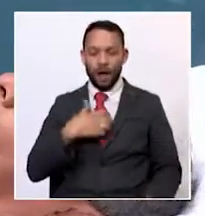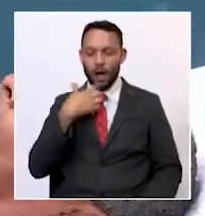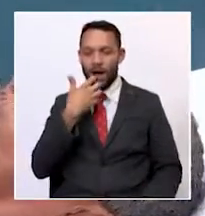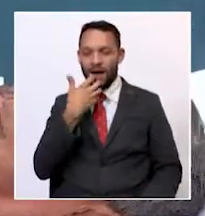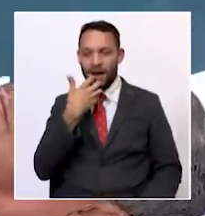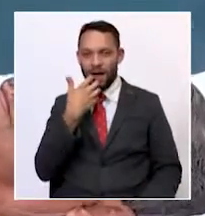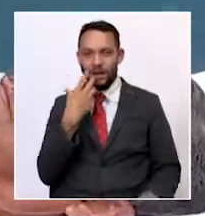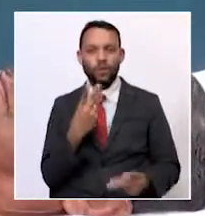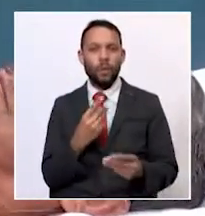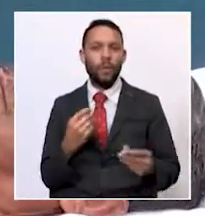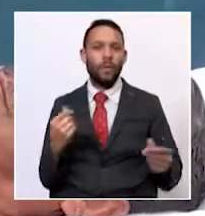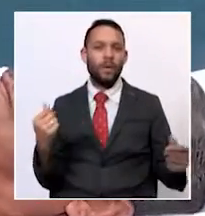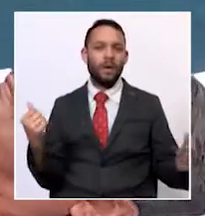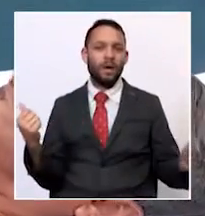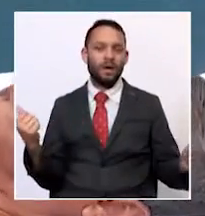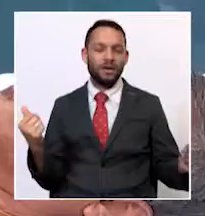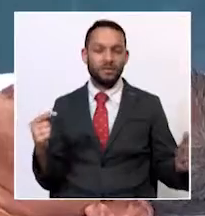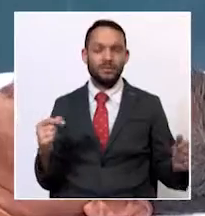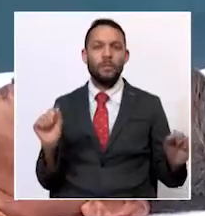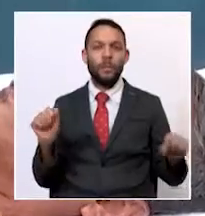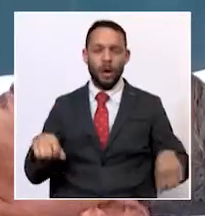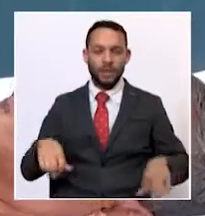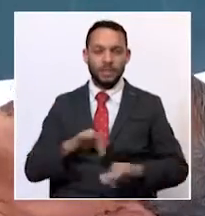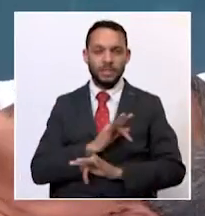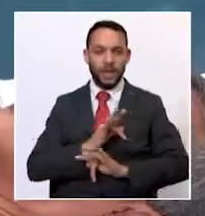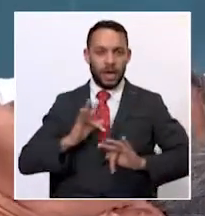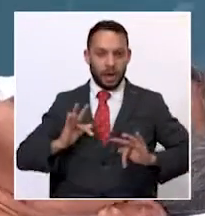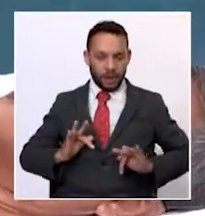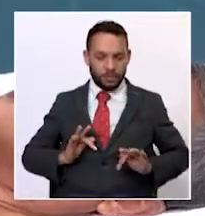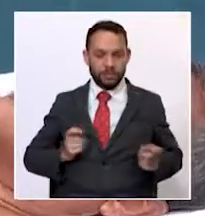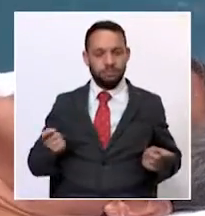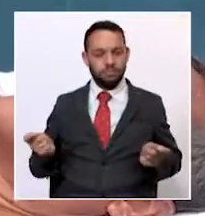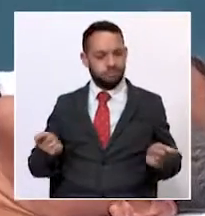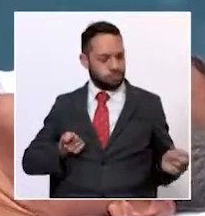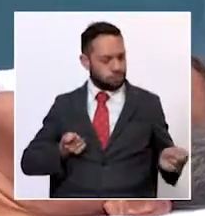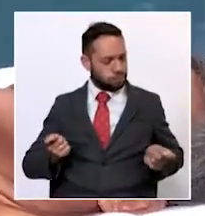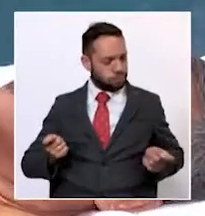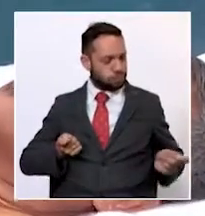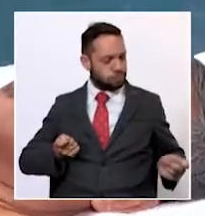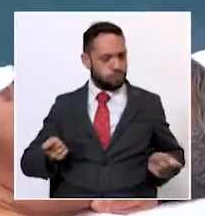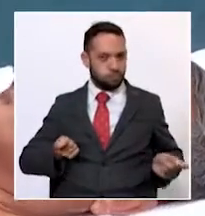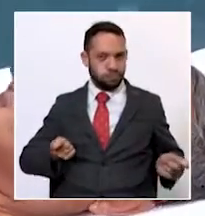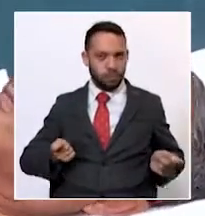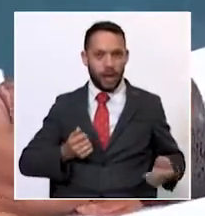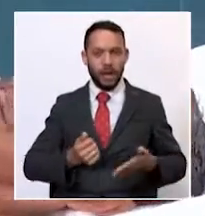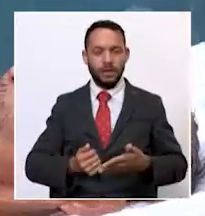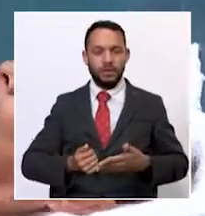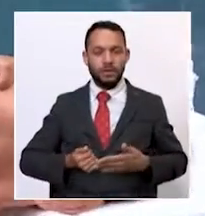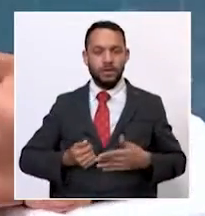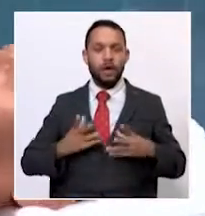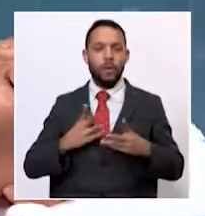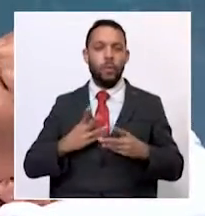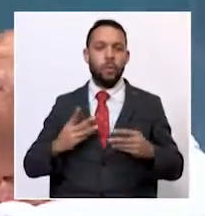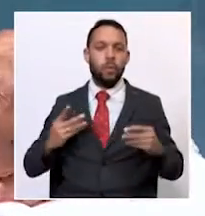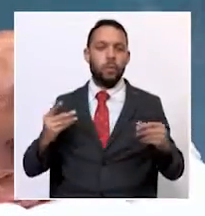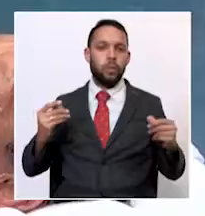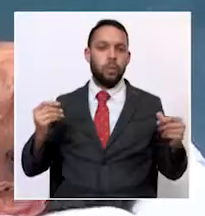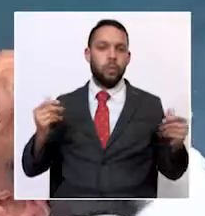absoluto y realizar esta terapia Shiatsu, que se requiere tener este tipo de temperatura.